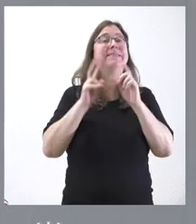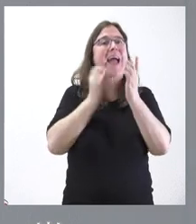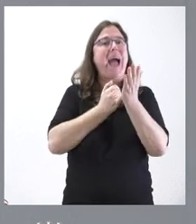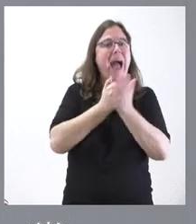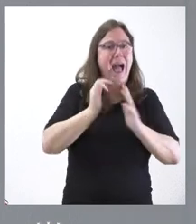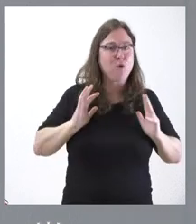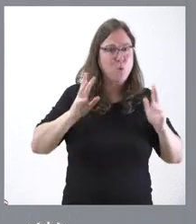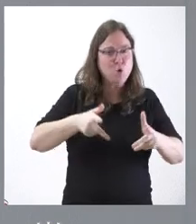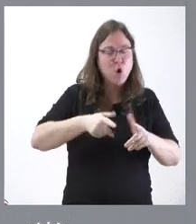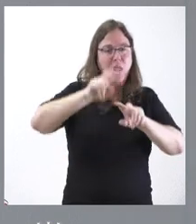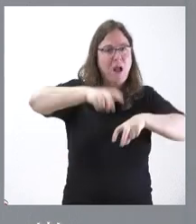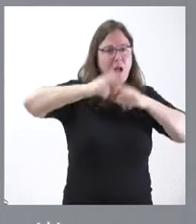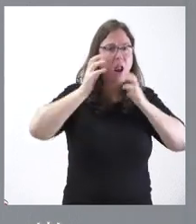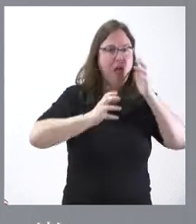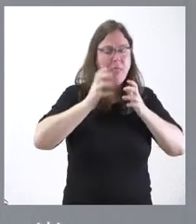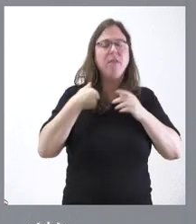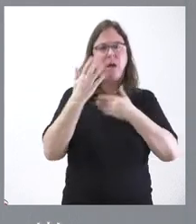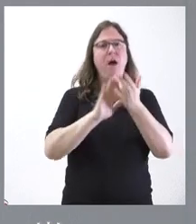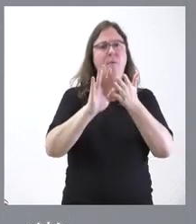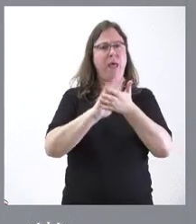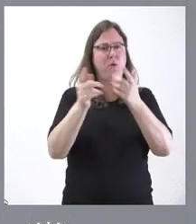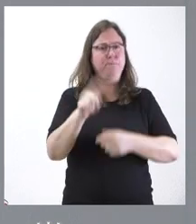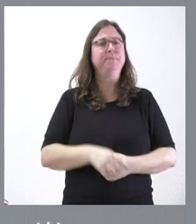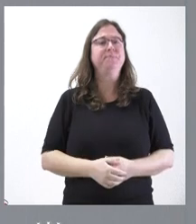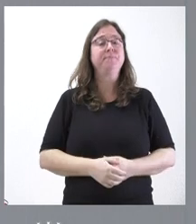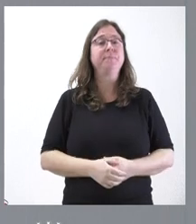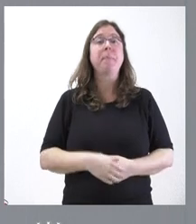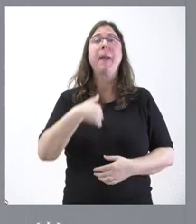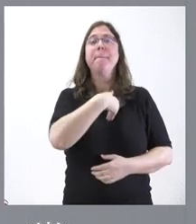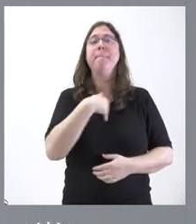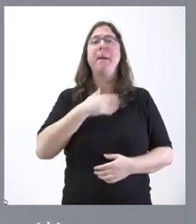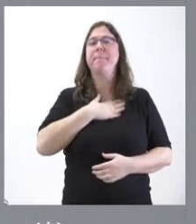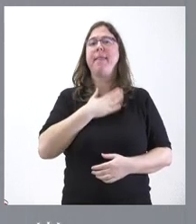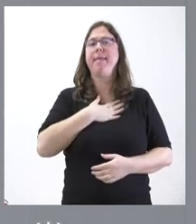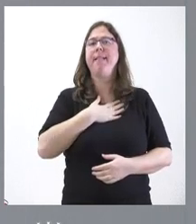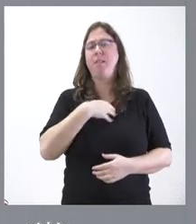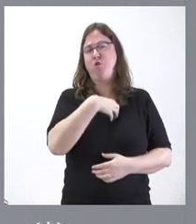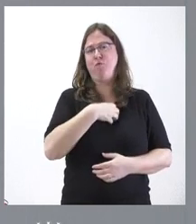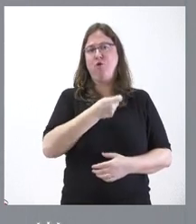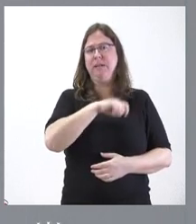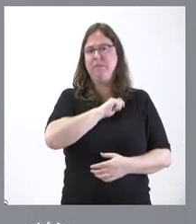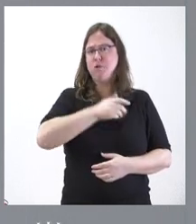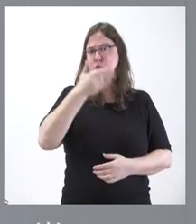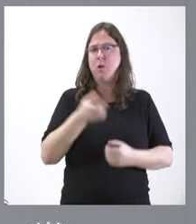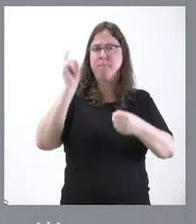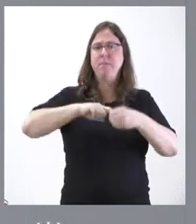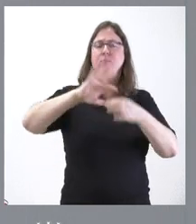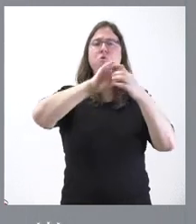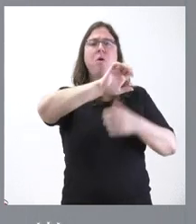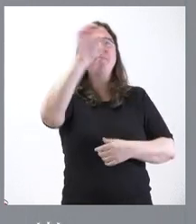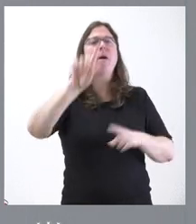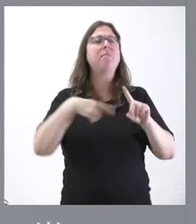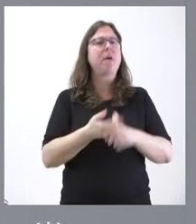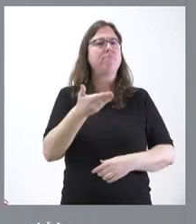ganaderos que también hemos repasado el papel de España es relevante como miembro de la Unión Europea y lo es también